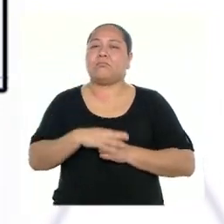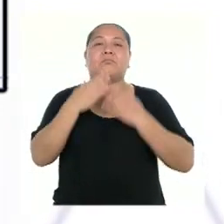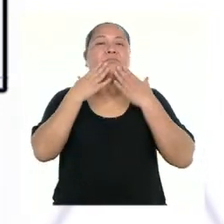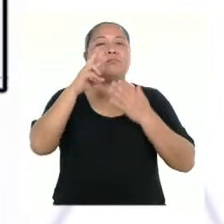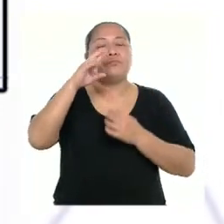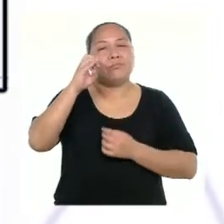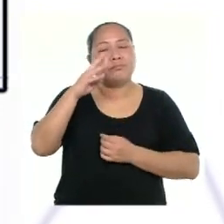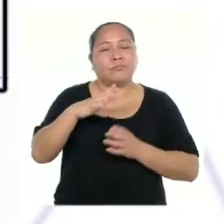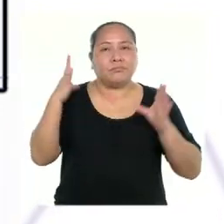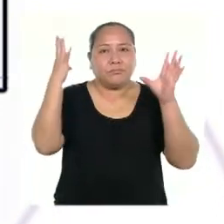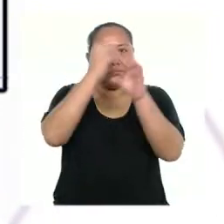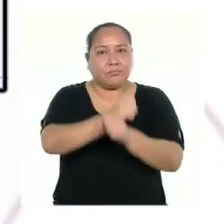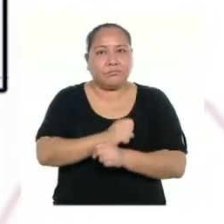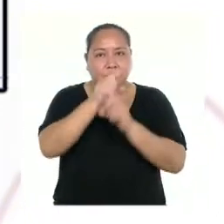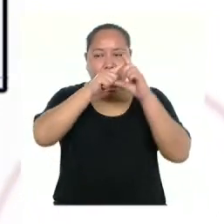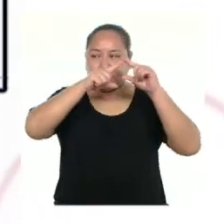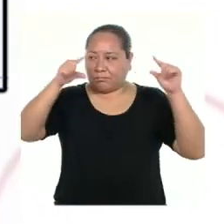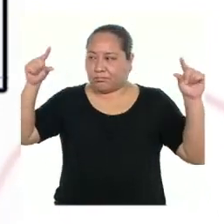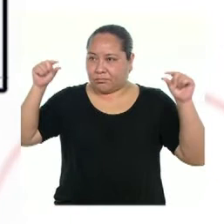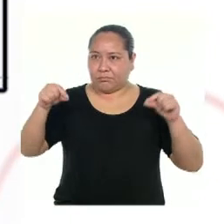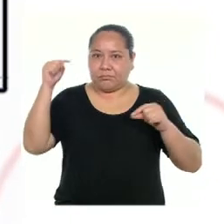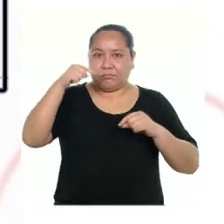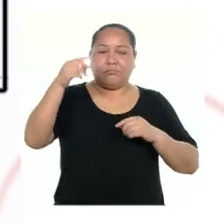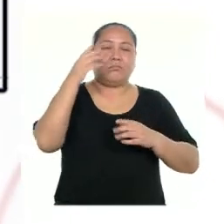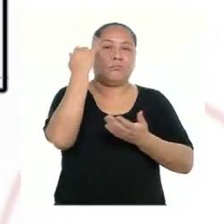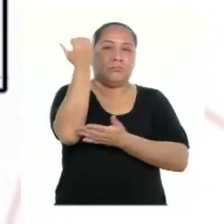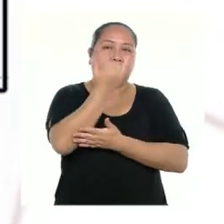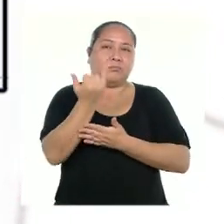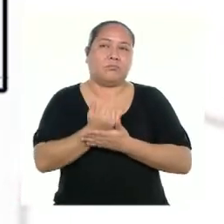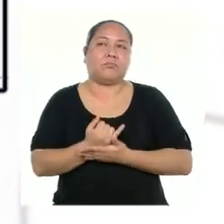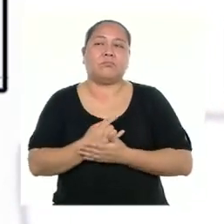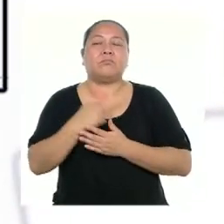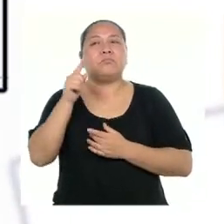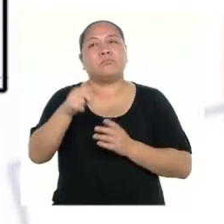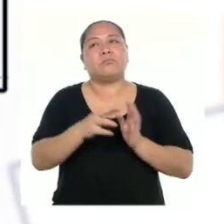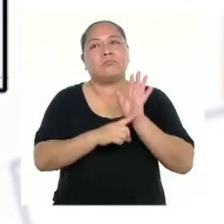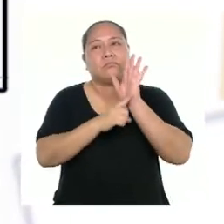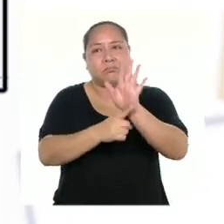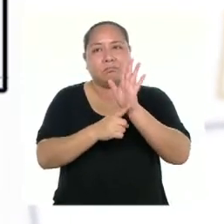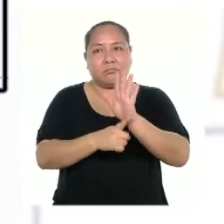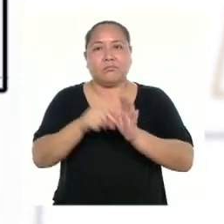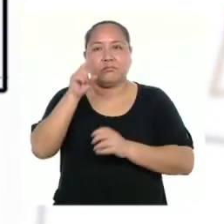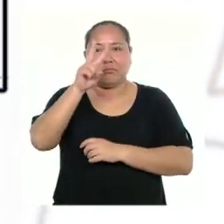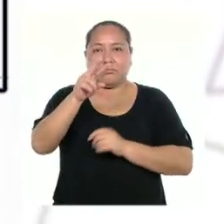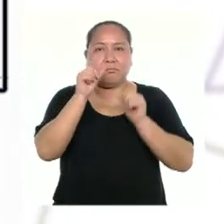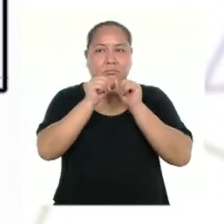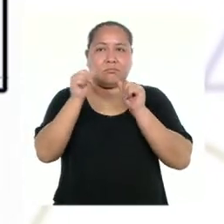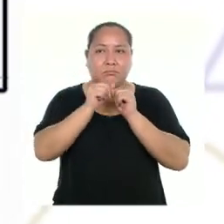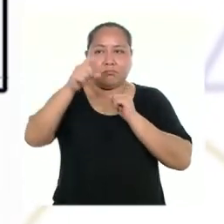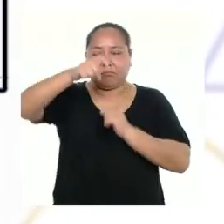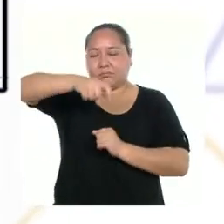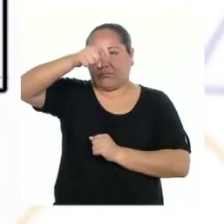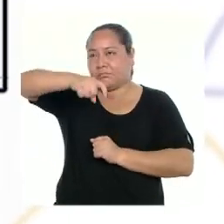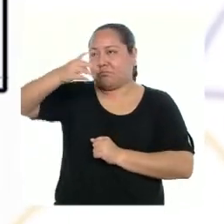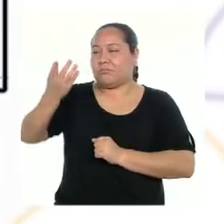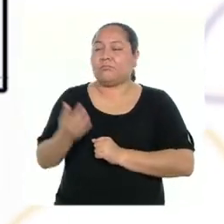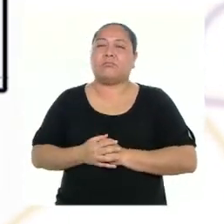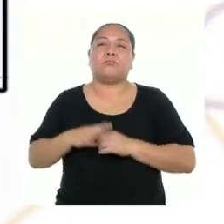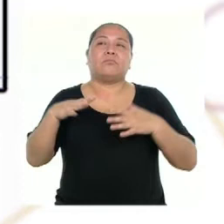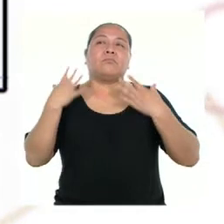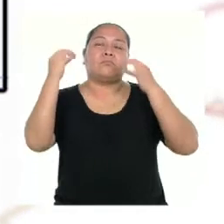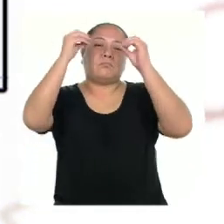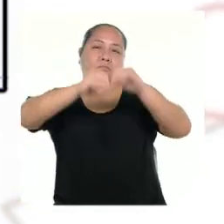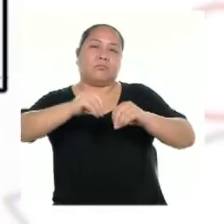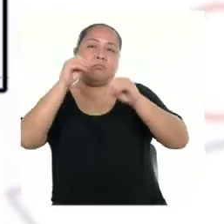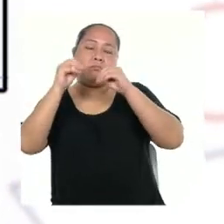Rebot. Resumimos en la escala gráfica de este mapa, están presentes las dos cantidades necesarias para